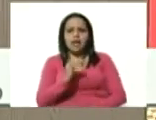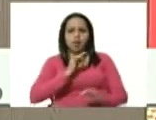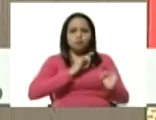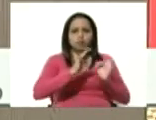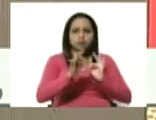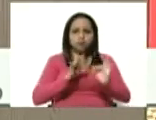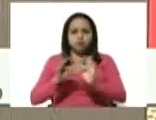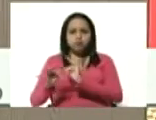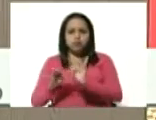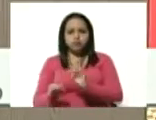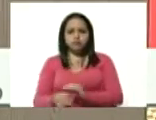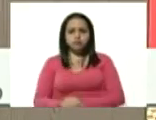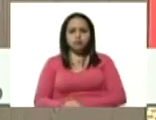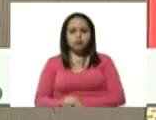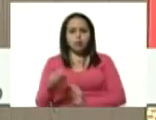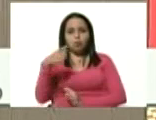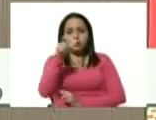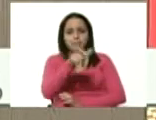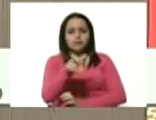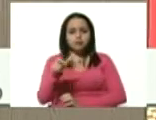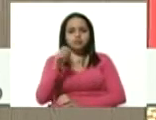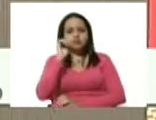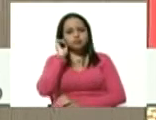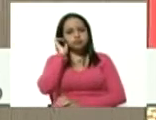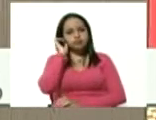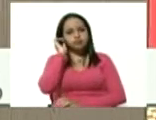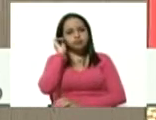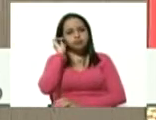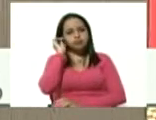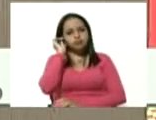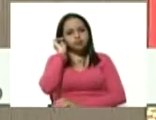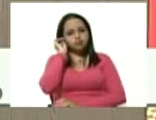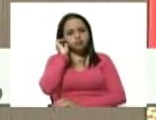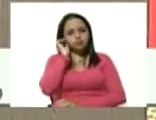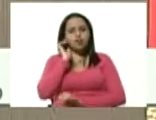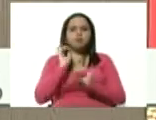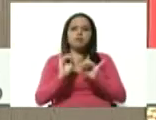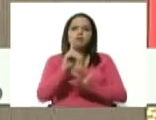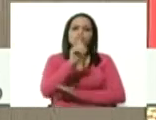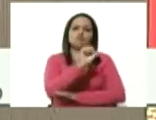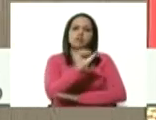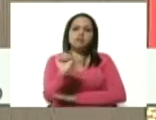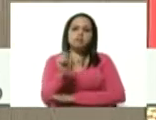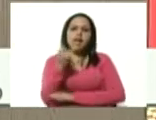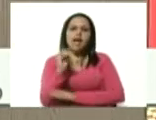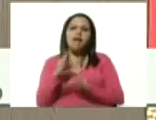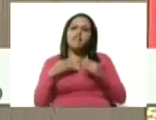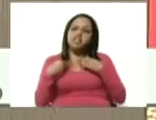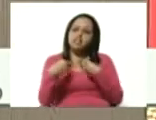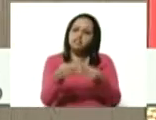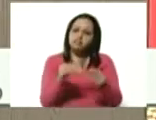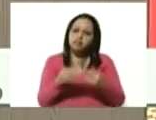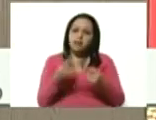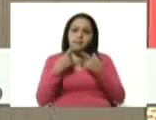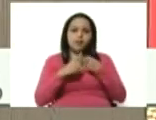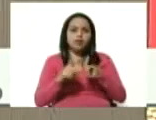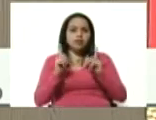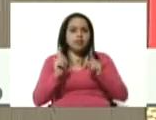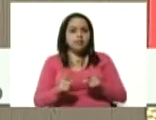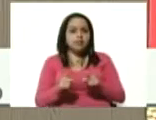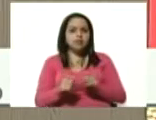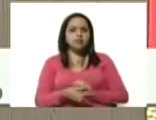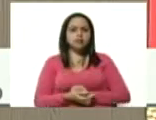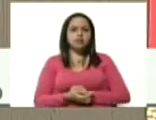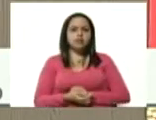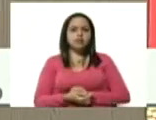de contagiar a otras personas. Así que estamos en una semana donde hay flexibilización, pero eso supone